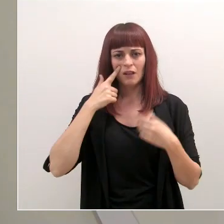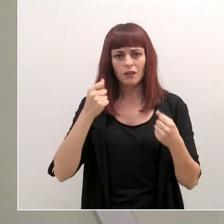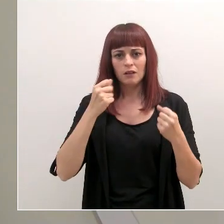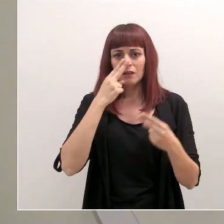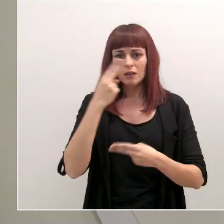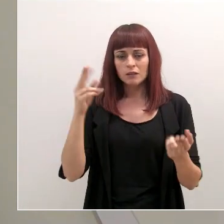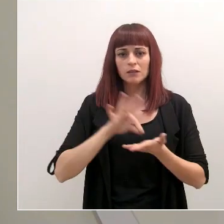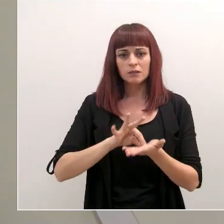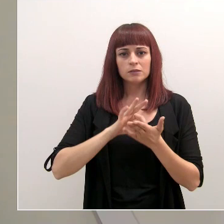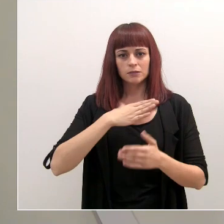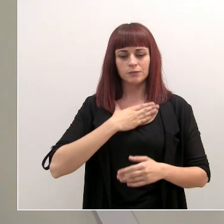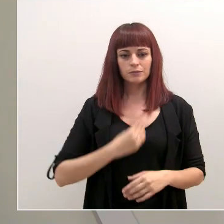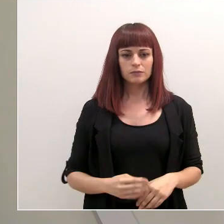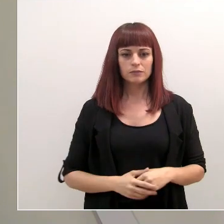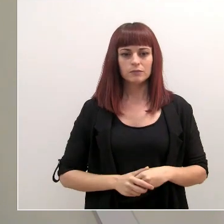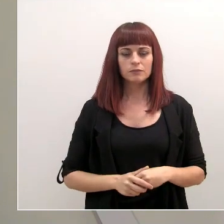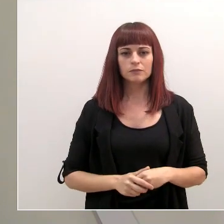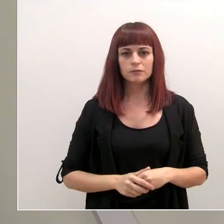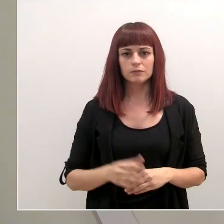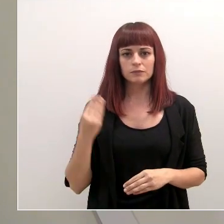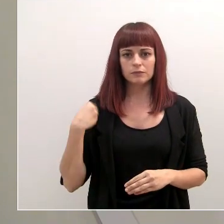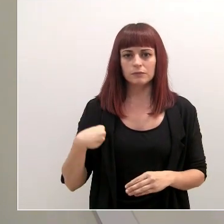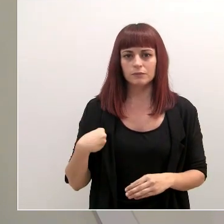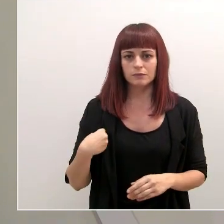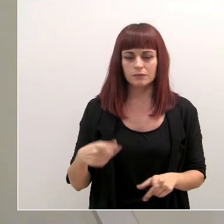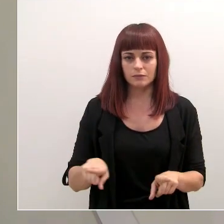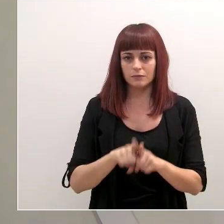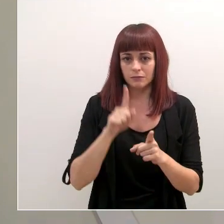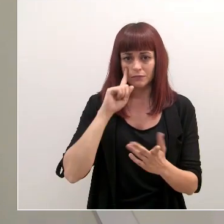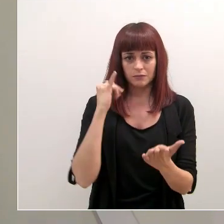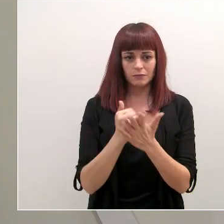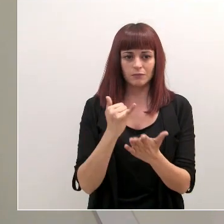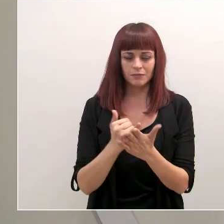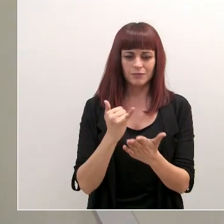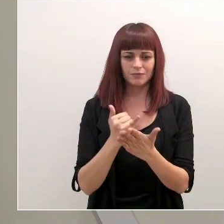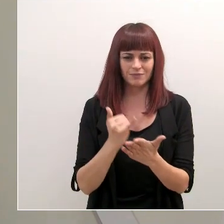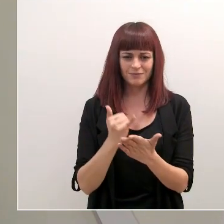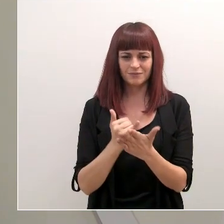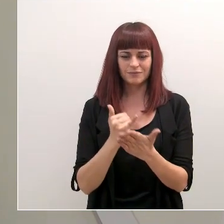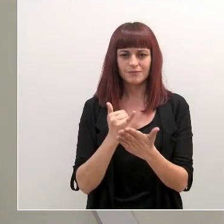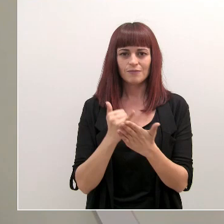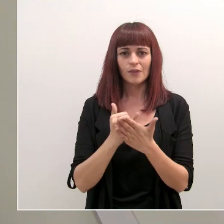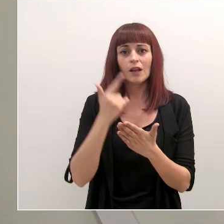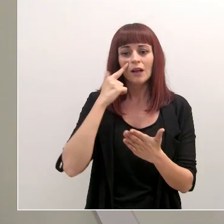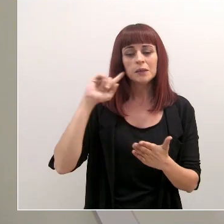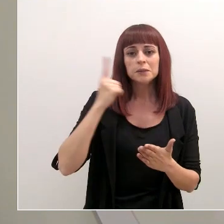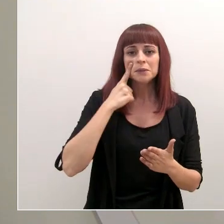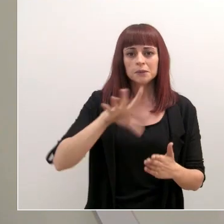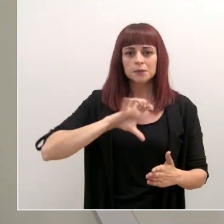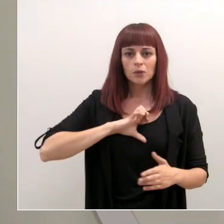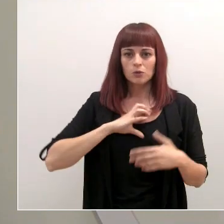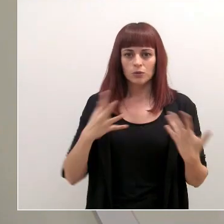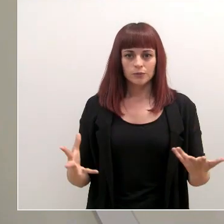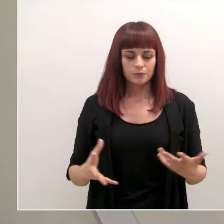y Servicio Murciano, como le he dicho, para llevar a cabo la implantación, pues bien de un cribado o de algún sistema de prevención, de detección de casos. En cualquier